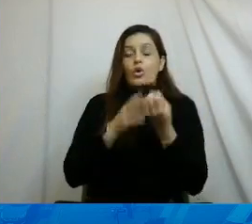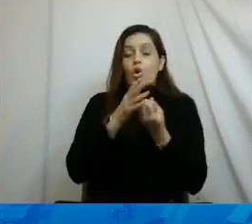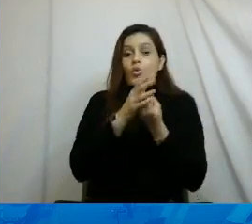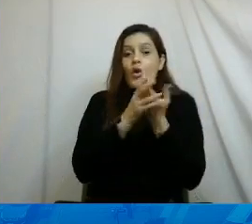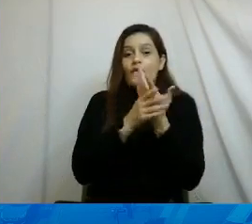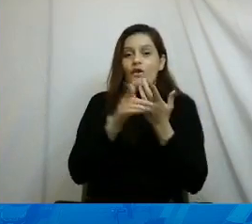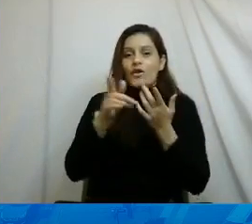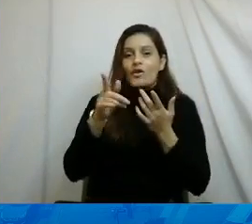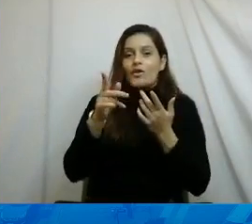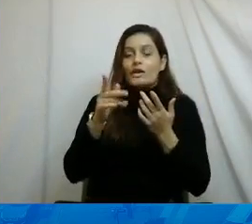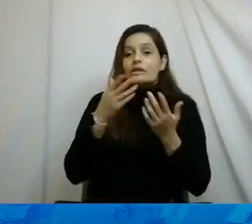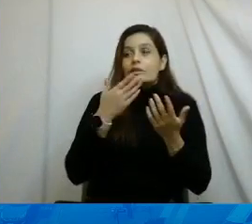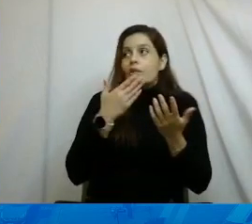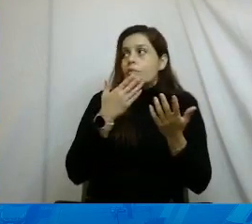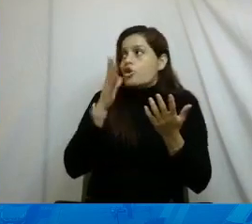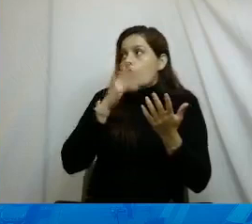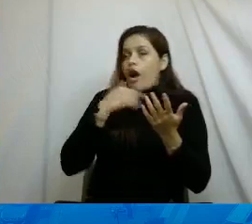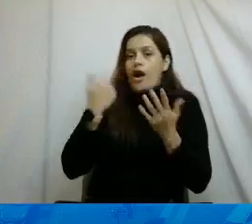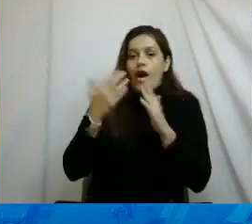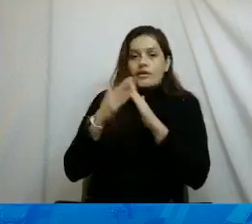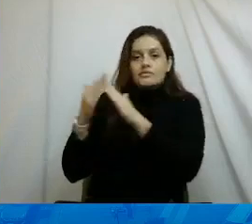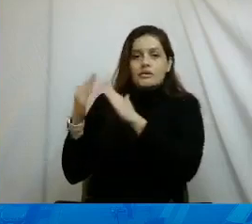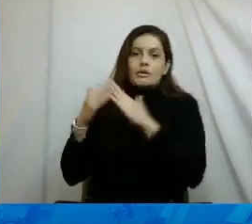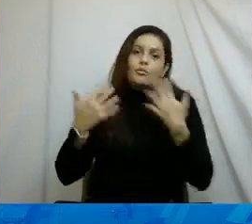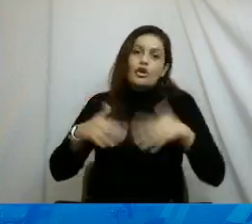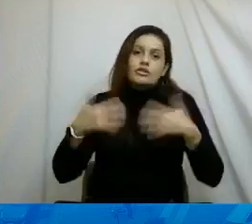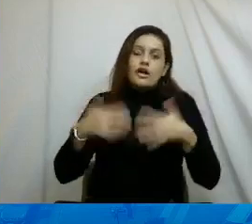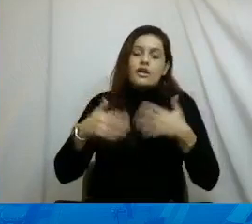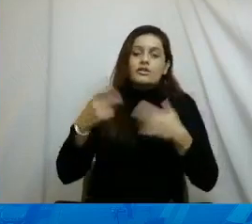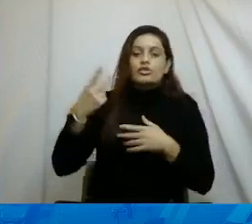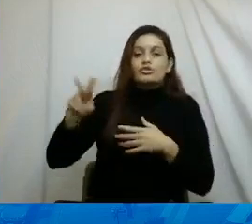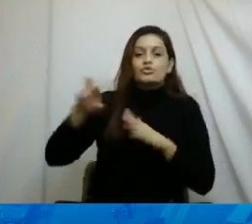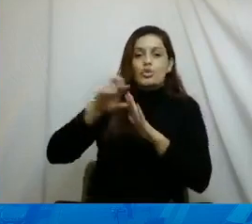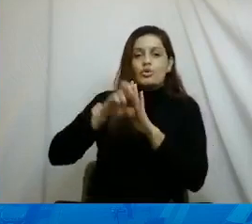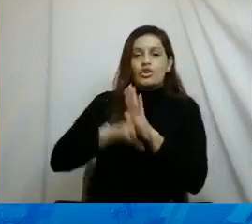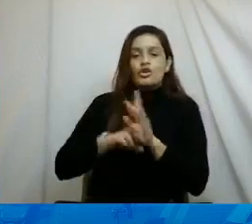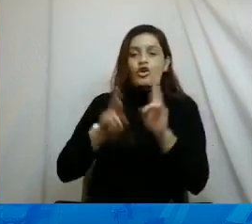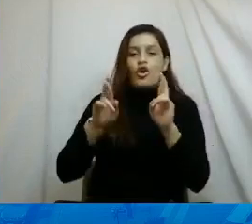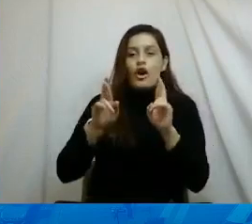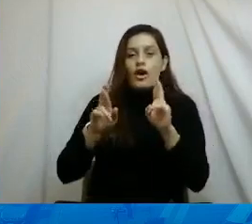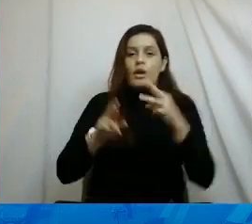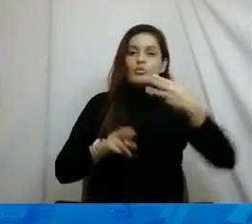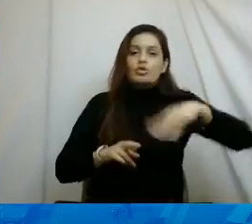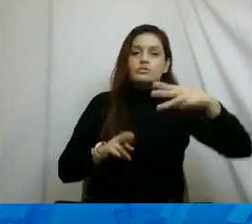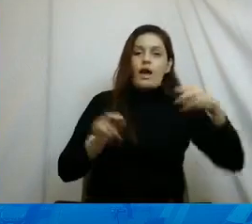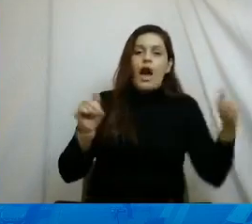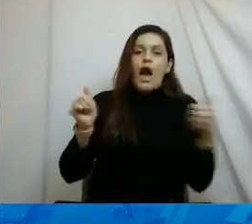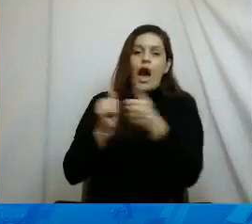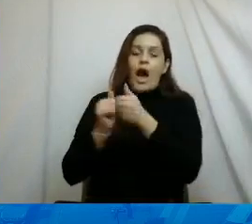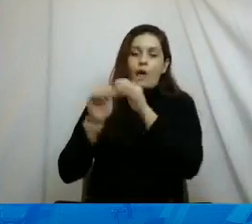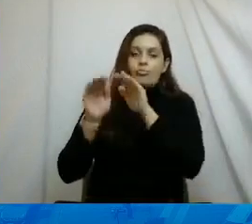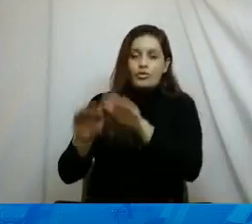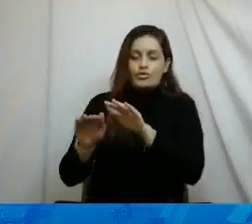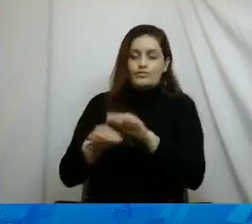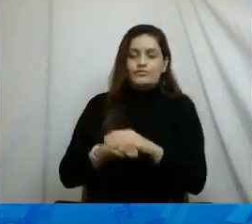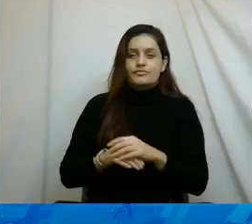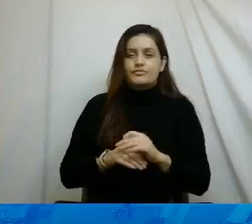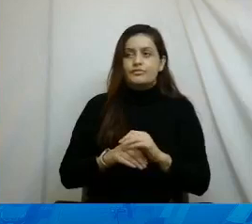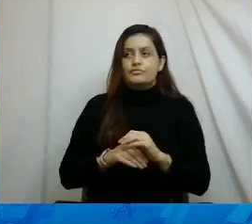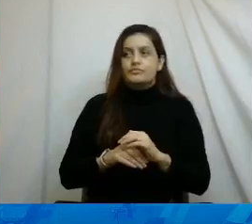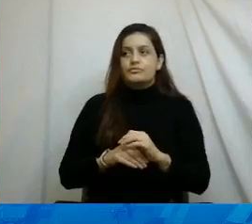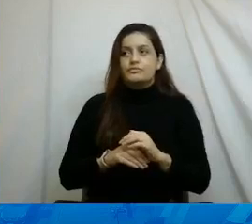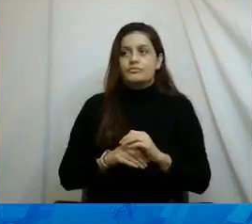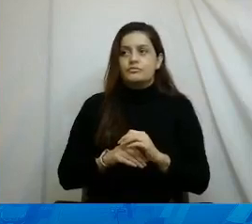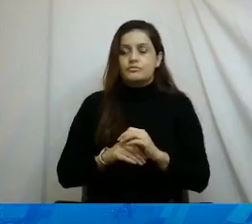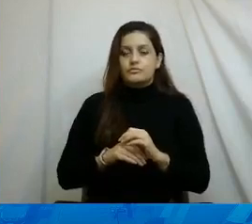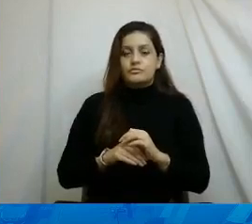proyecto y el déficit habitacional de la comuna, sería ideal darle apoyo y respaldo municipal. El otro día, además, nos